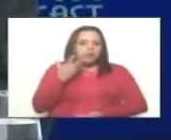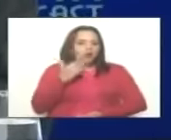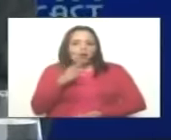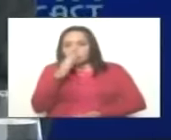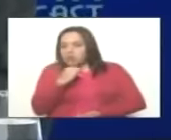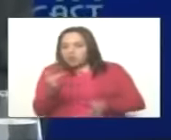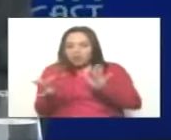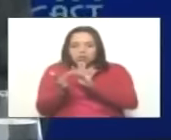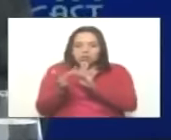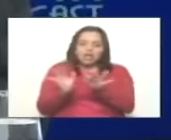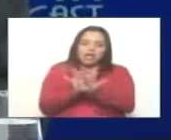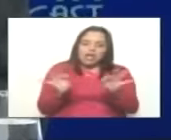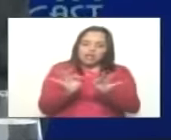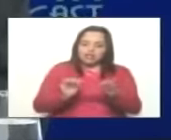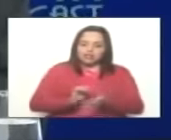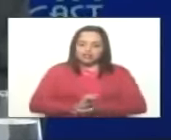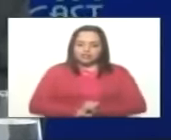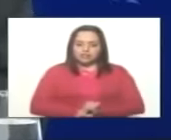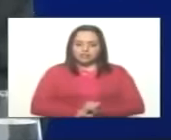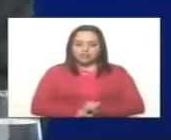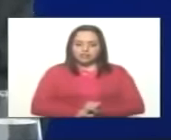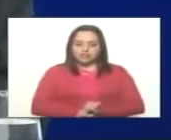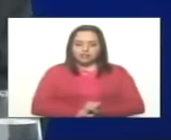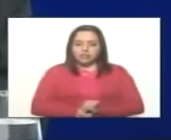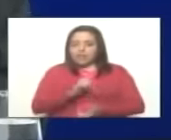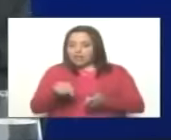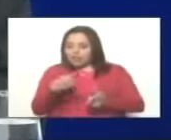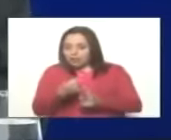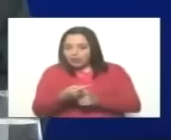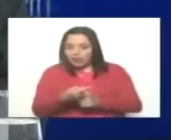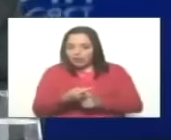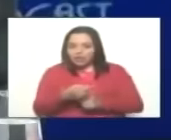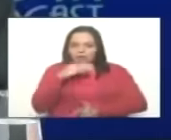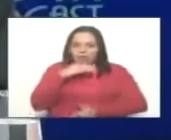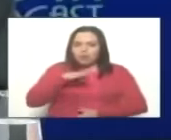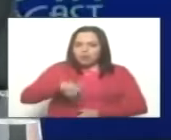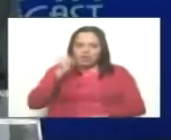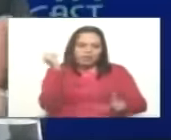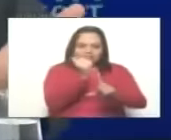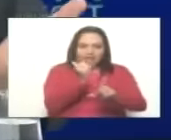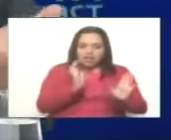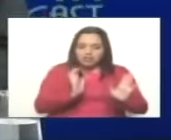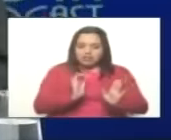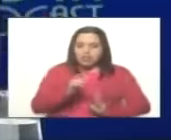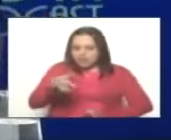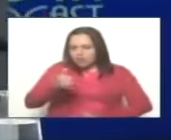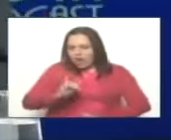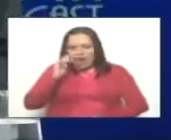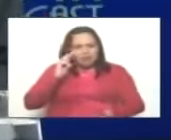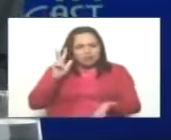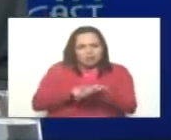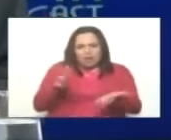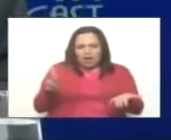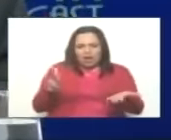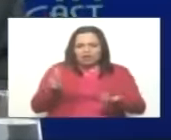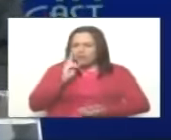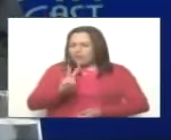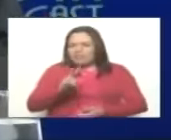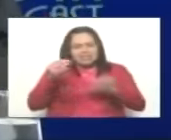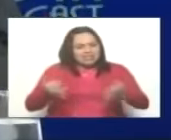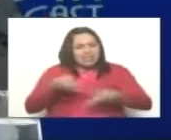como quisiera en ese momento. Y en un episodio de ira, te puede matar. Eso está comprobado, hermano. Eso lo ve uno a cada